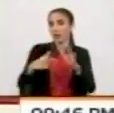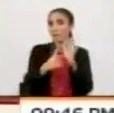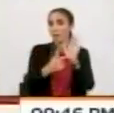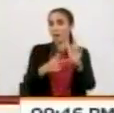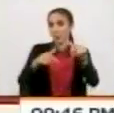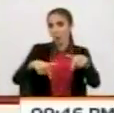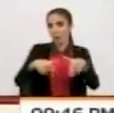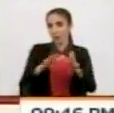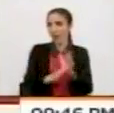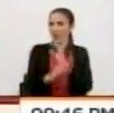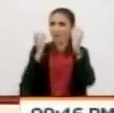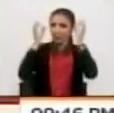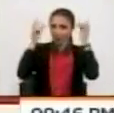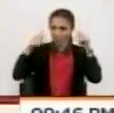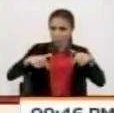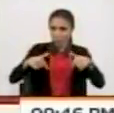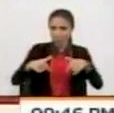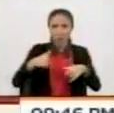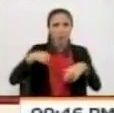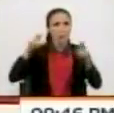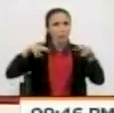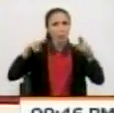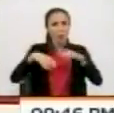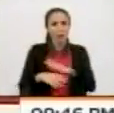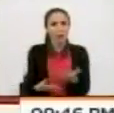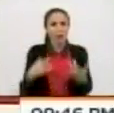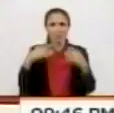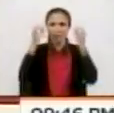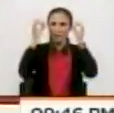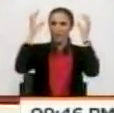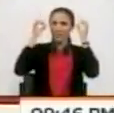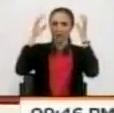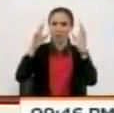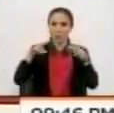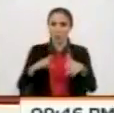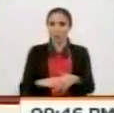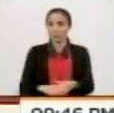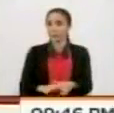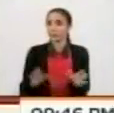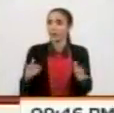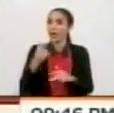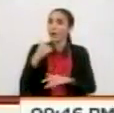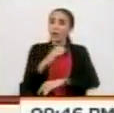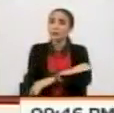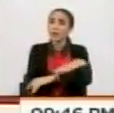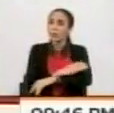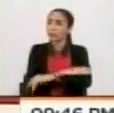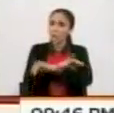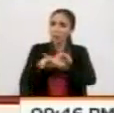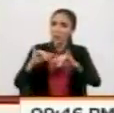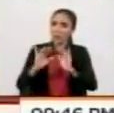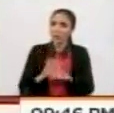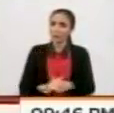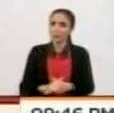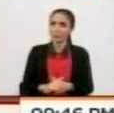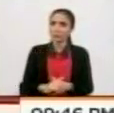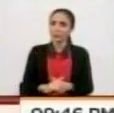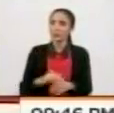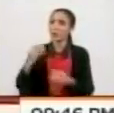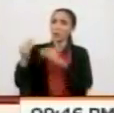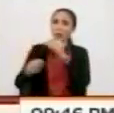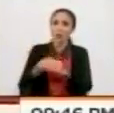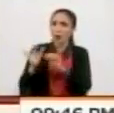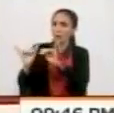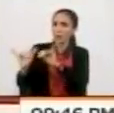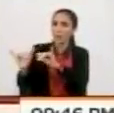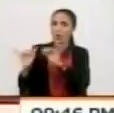hacemos? Aquí no inventamos, yo a veces ni hablo en el programa. ¿Por qué? Porque ponemos lo que dice la oposición, ponemos lo que ellos hacen.